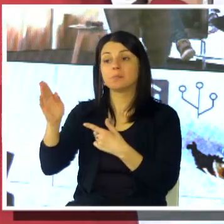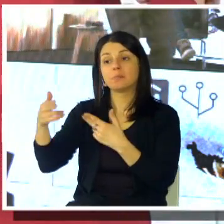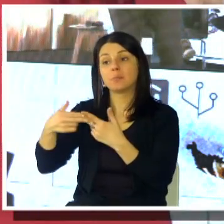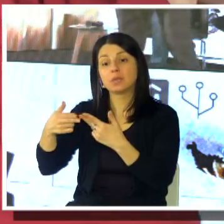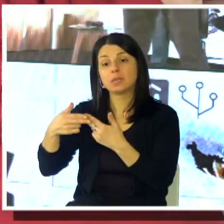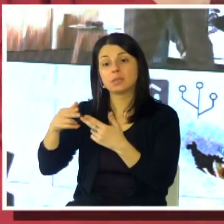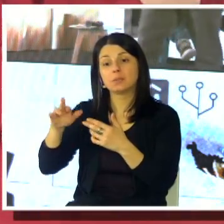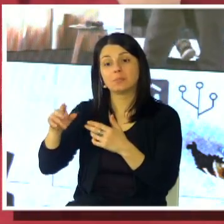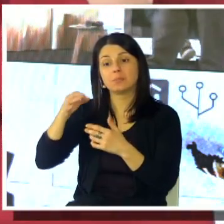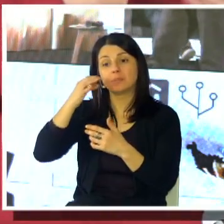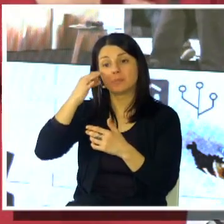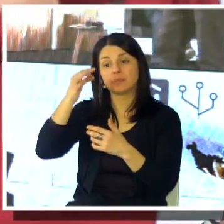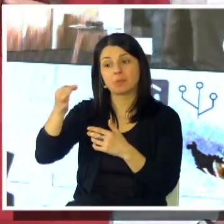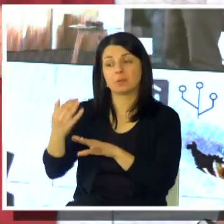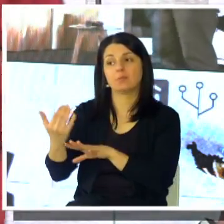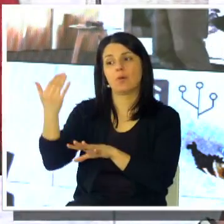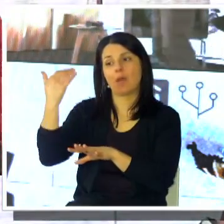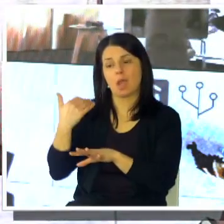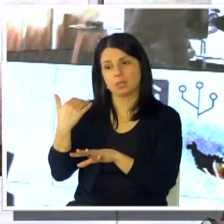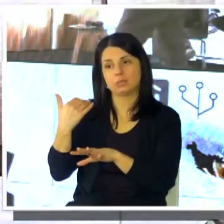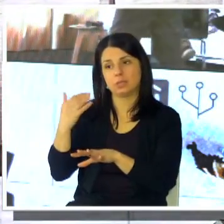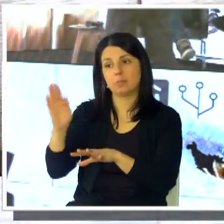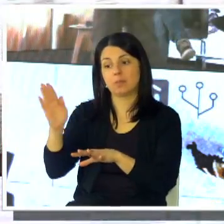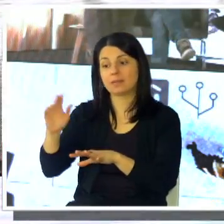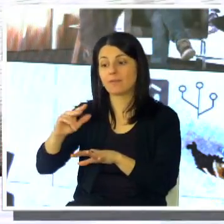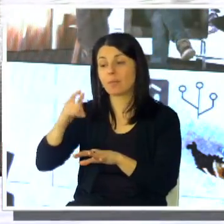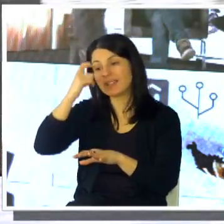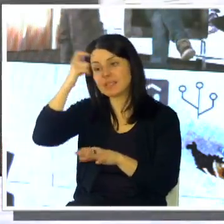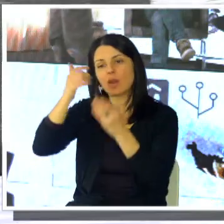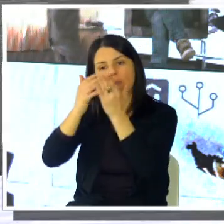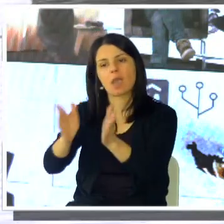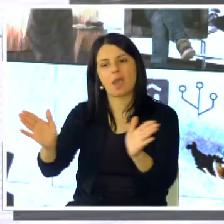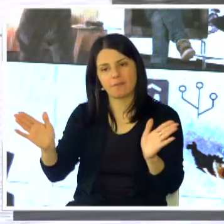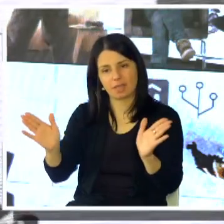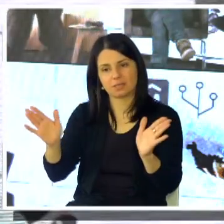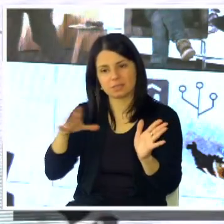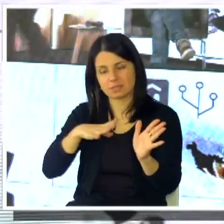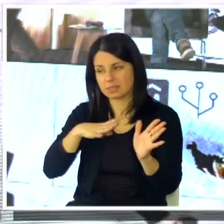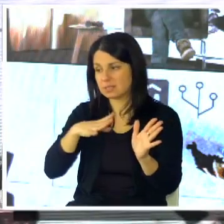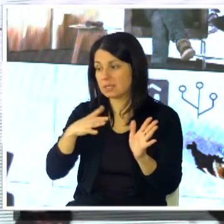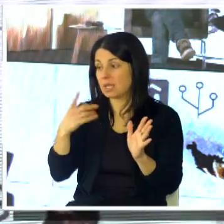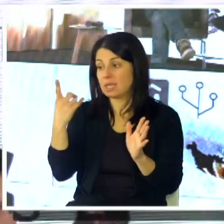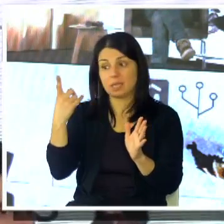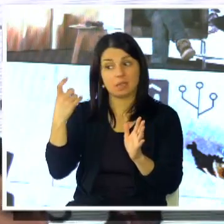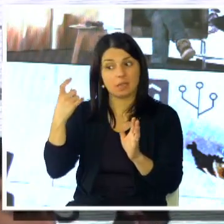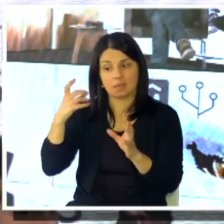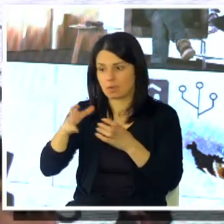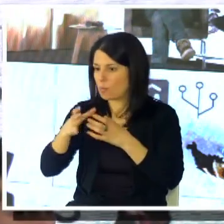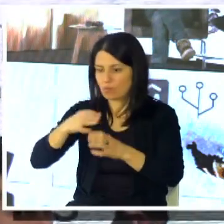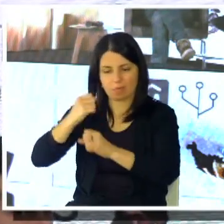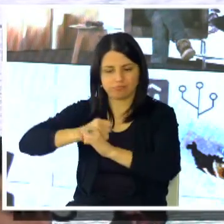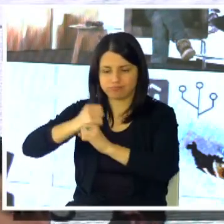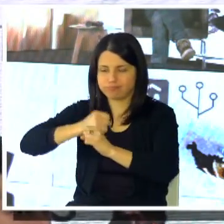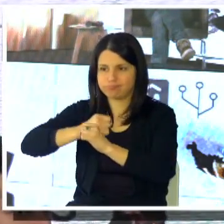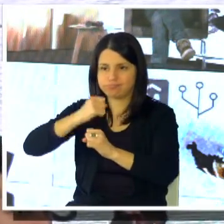como mencionaron, perdón, anteriormente, es una plataforma de tecnologías abiertas, que hay una comunidad muy fuerte trabajando, y